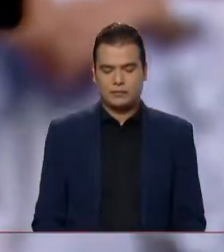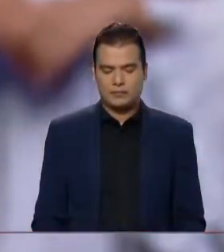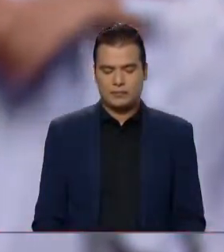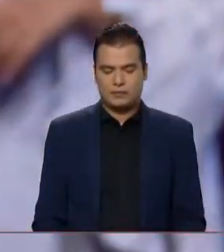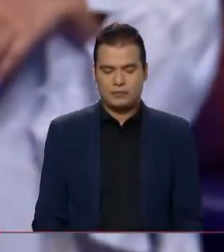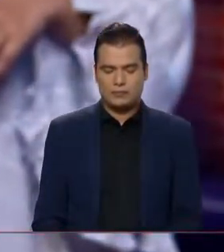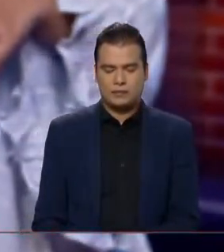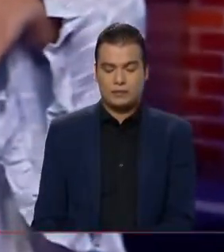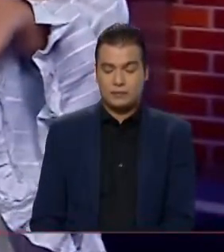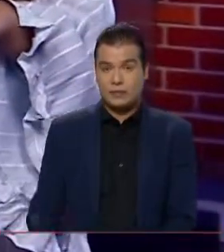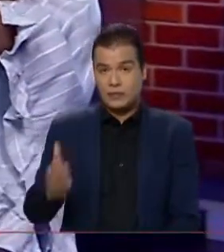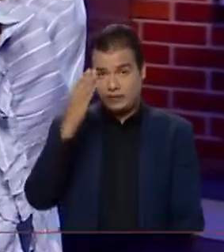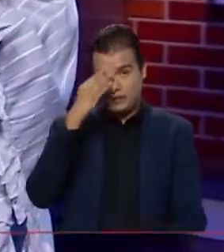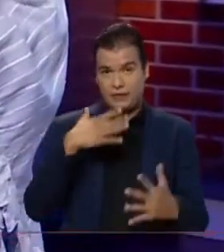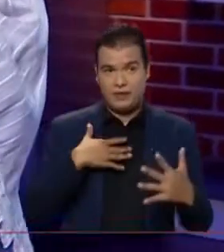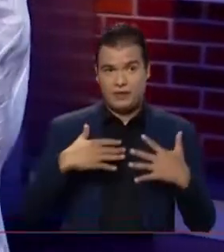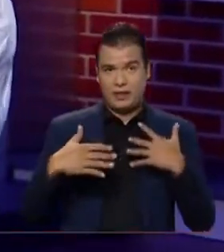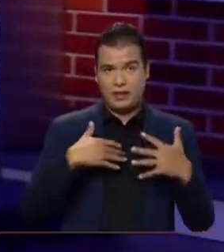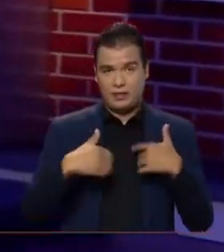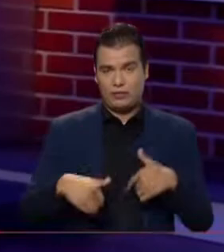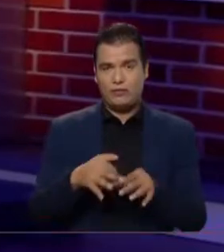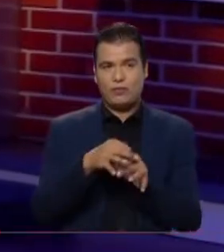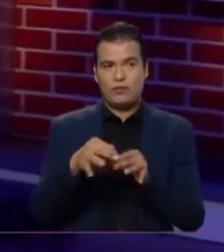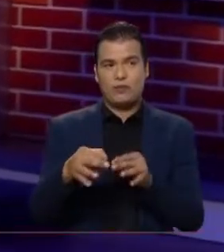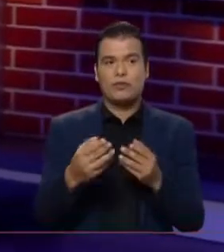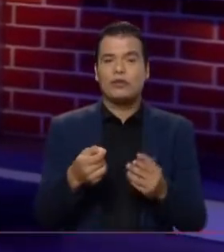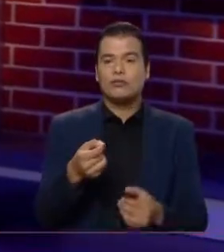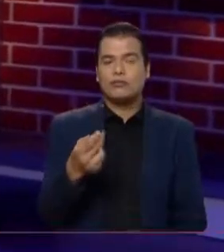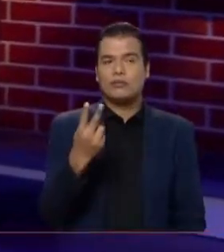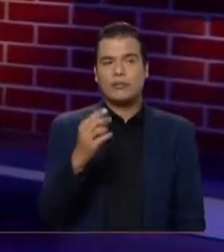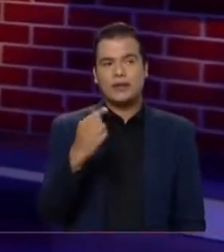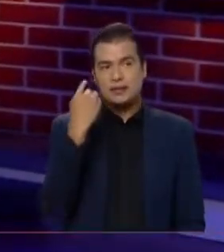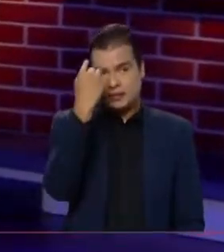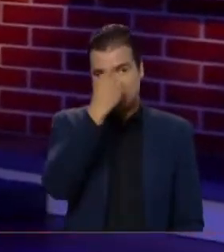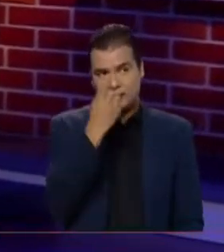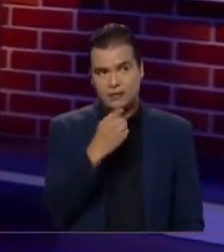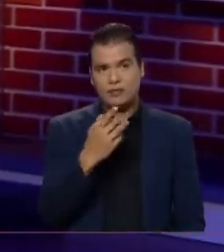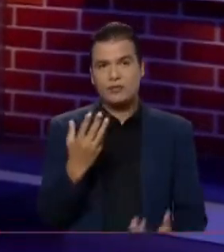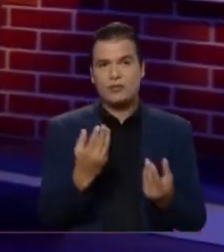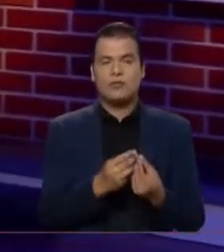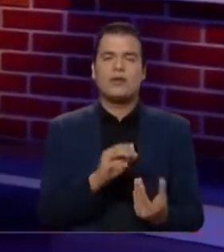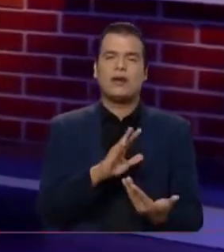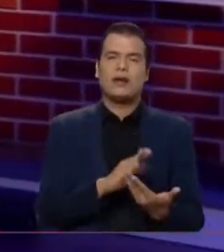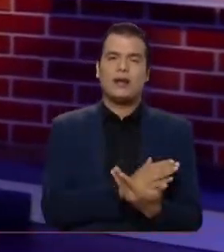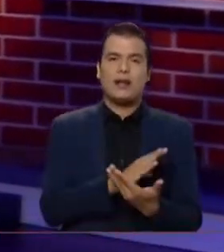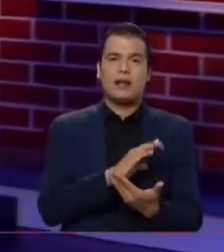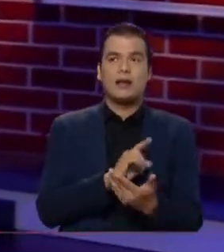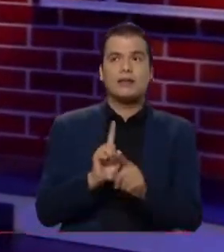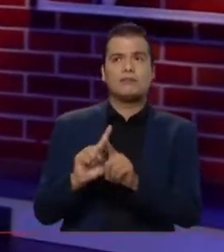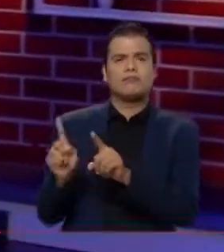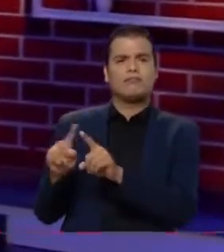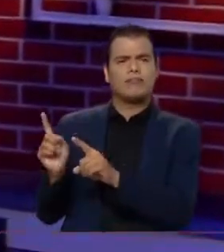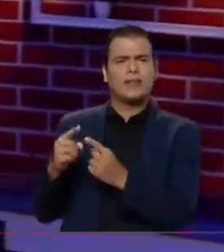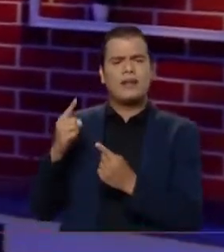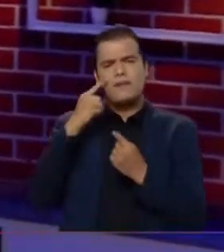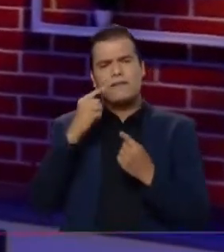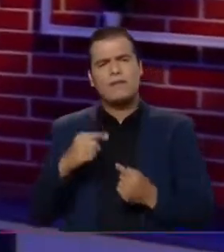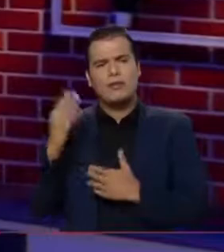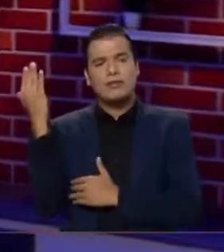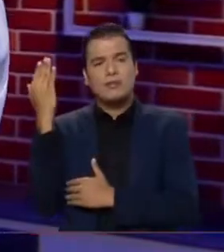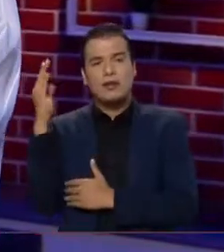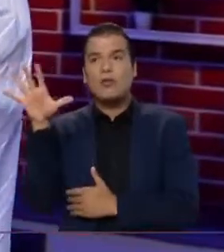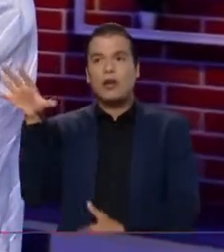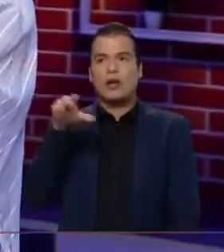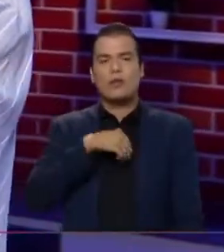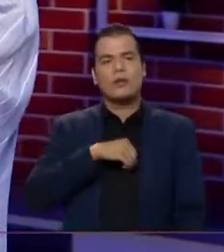Enrique Buenaventura, este 20 de septiembre, la Orquesta Filarmónica de Cali interpretará las bandas sonoras de reconocidas películas en un concierto para